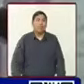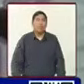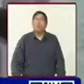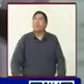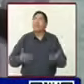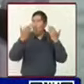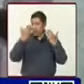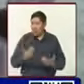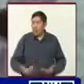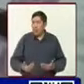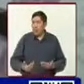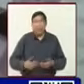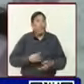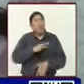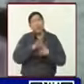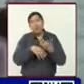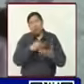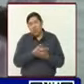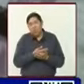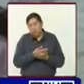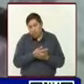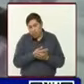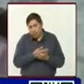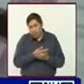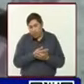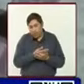A la fecha tenemos todas las represas